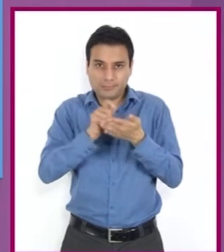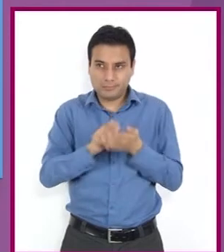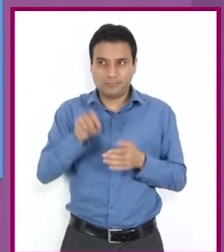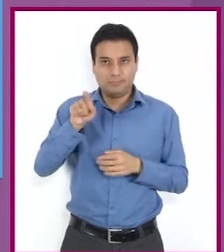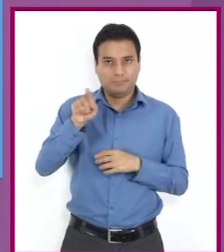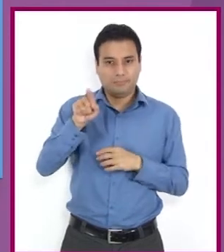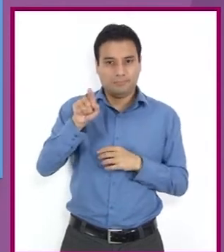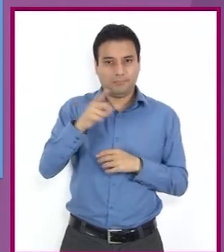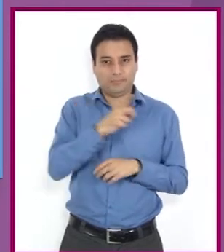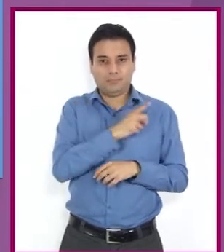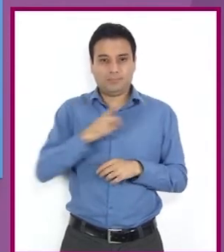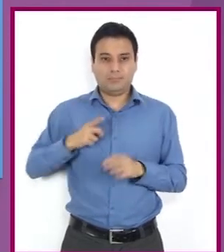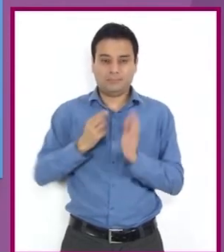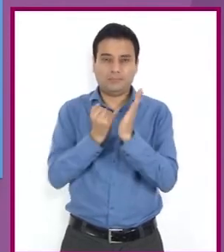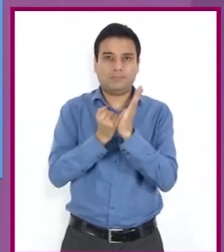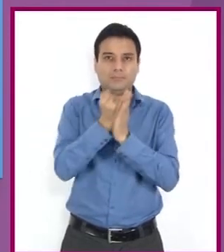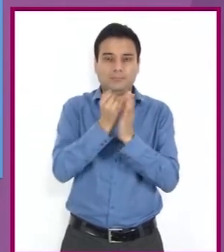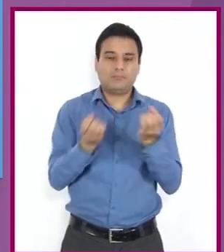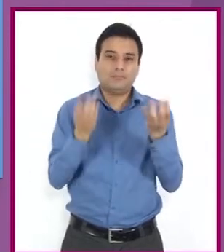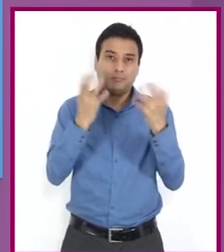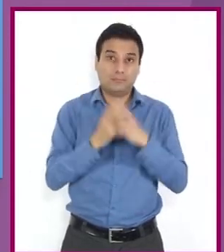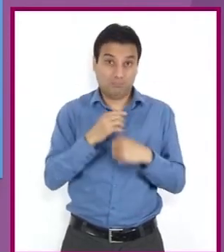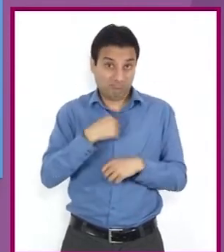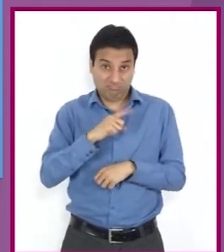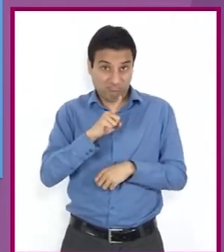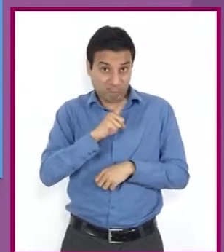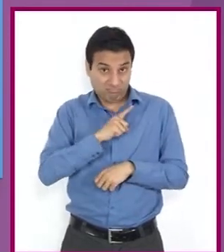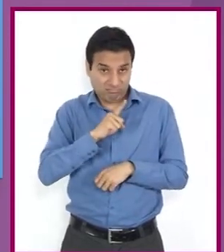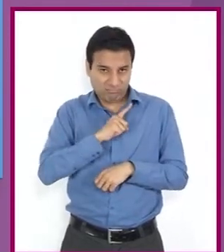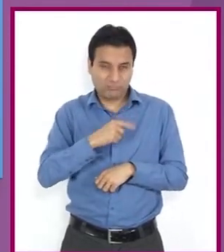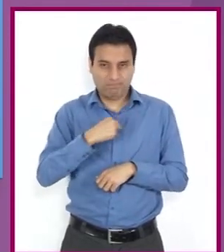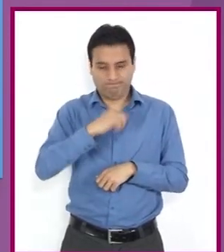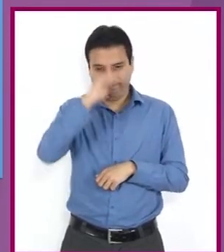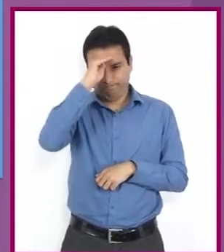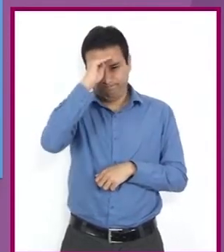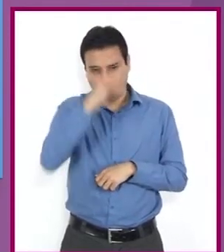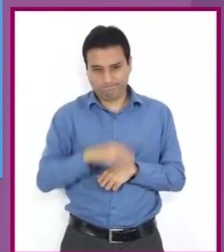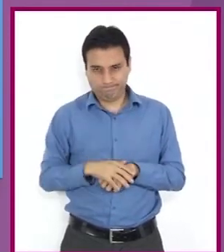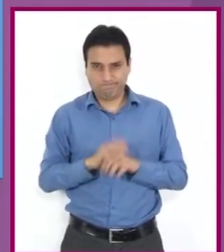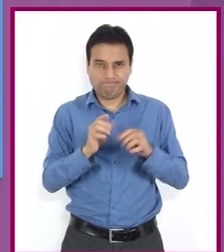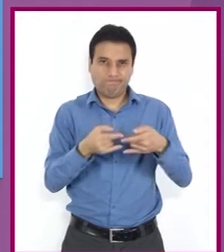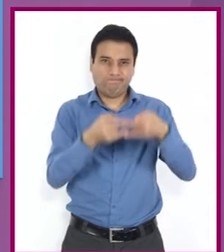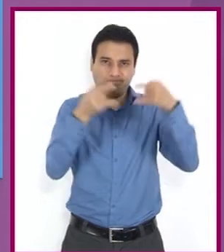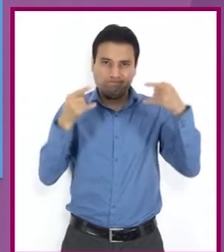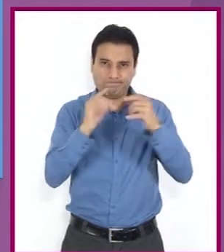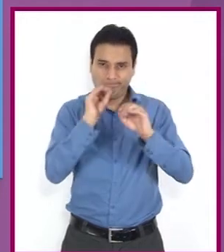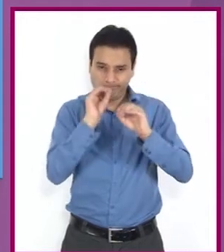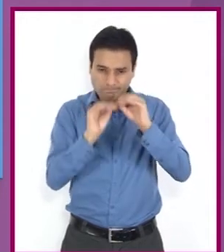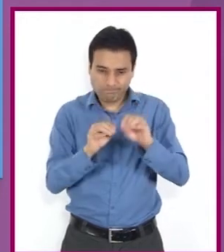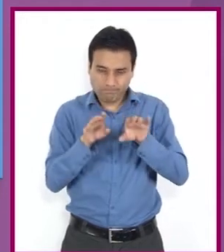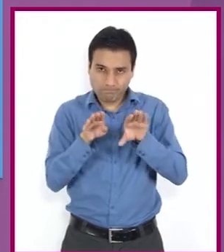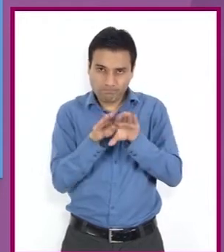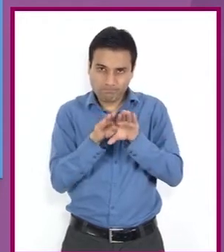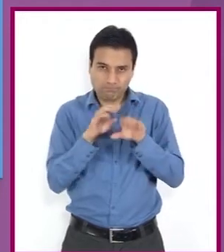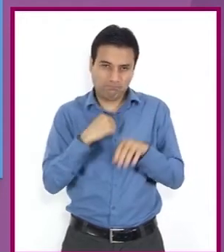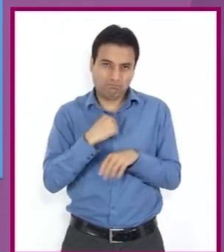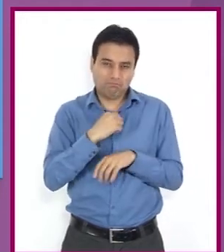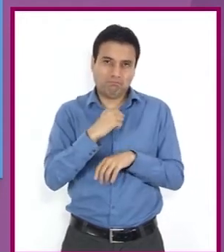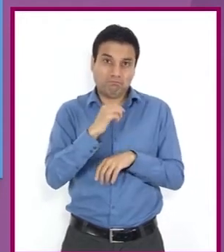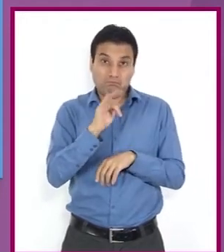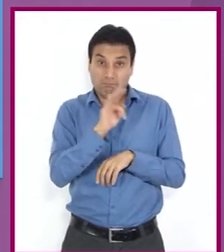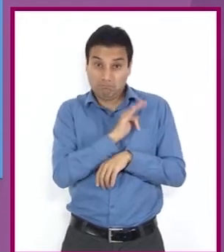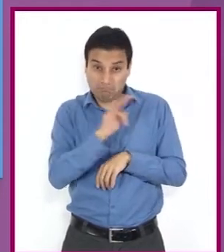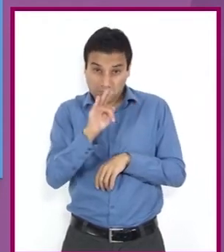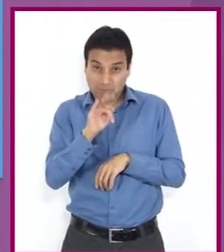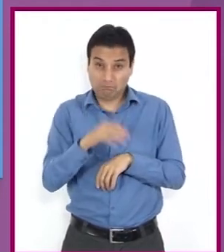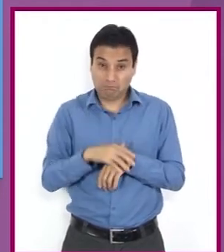página. En las obras propias, el autor define la presentación de su historia y ésta puede incluir o no calles,